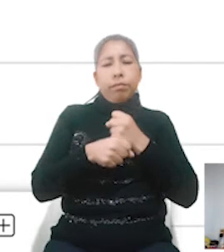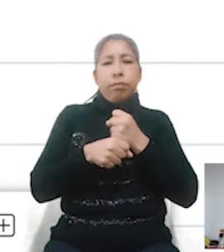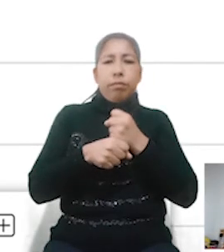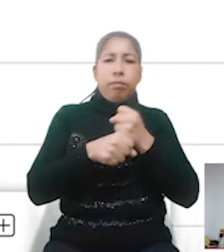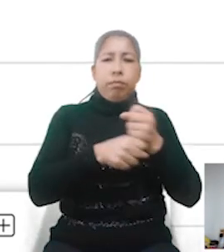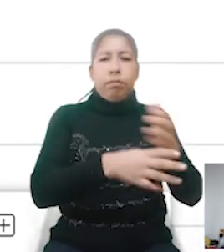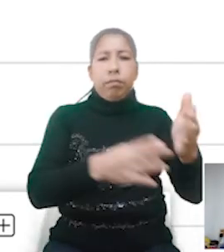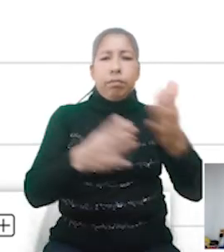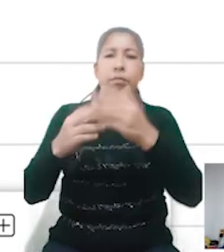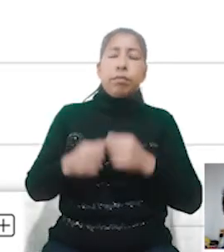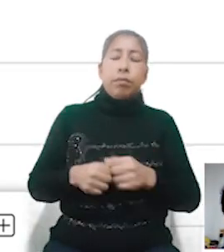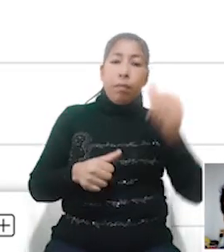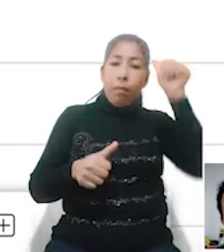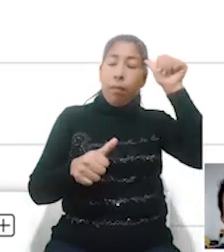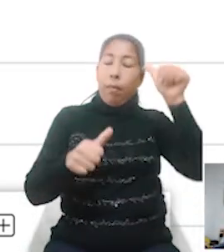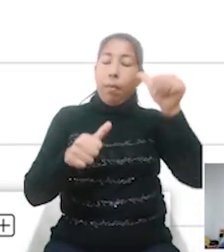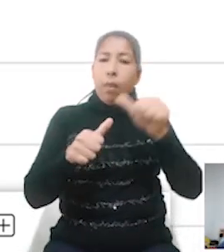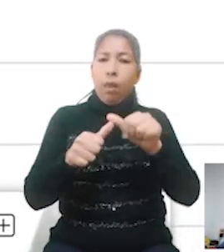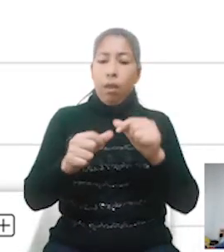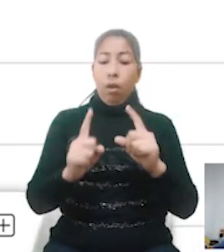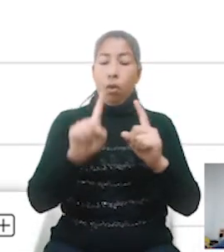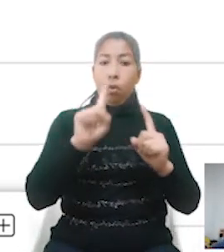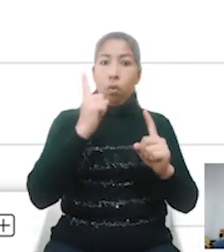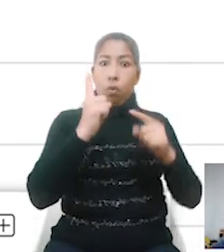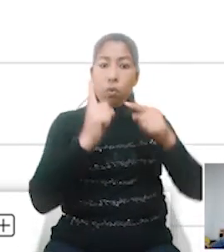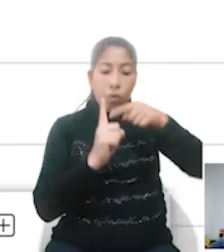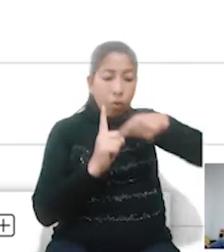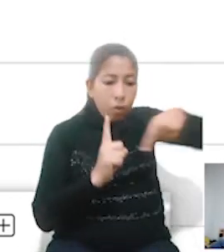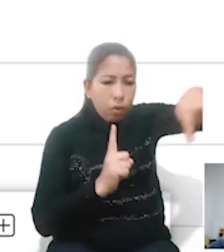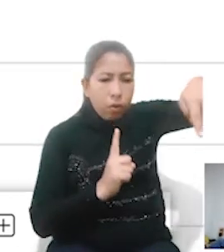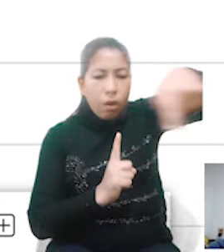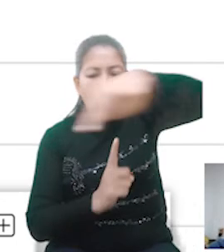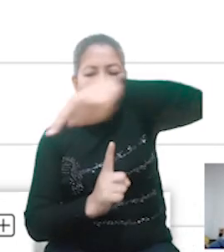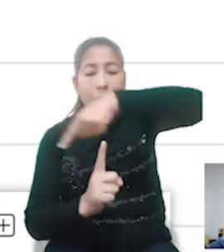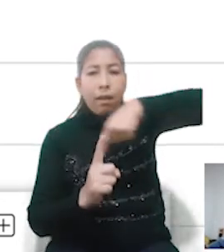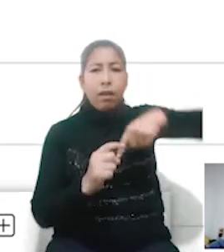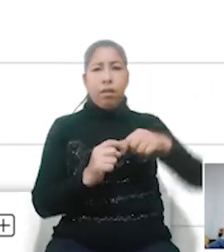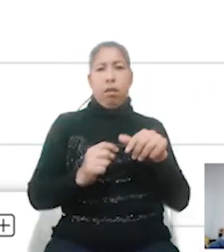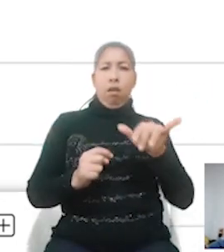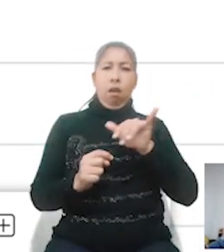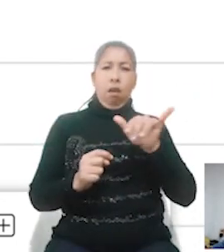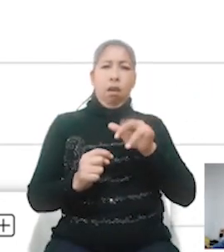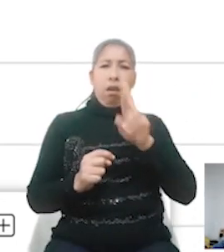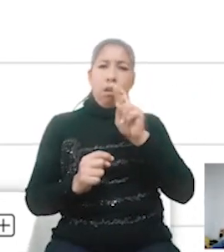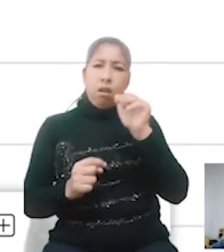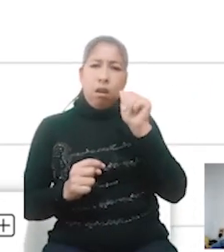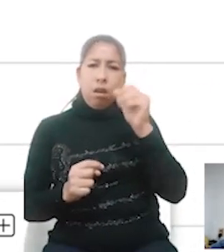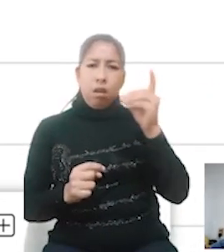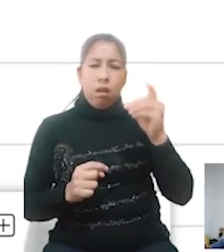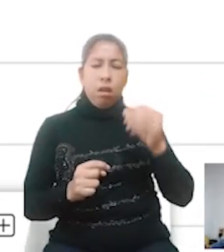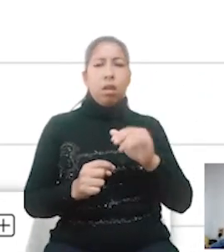que describió este caballo al dar las 10 vueltas y media. Recordemos que una vuelta en el sistema